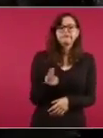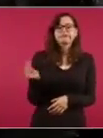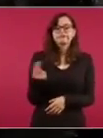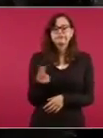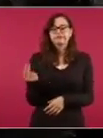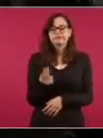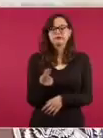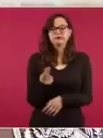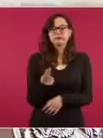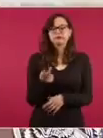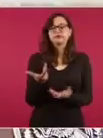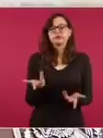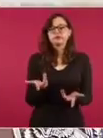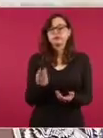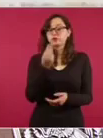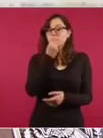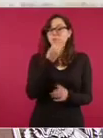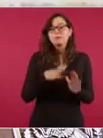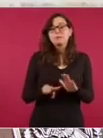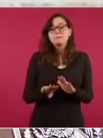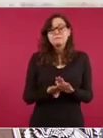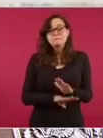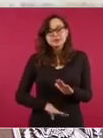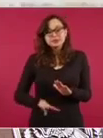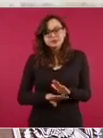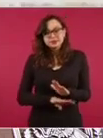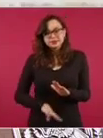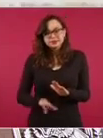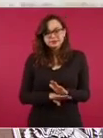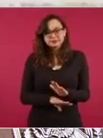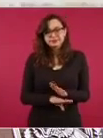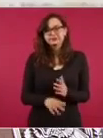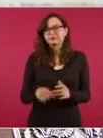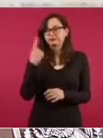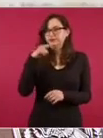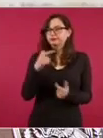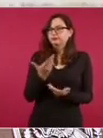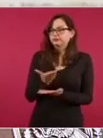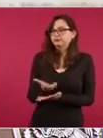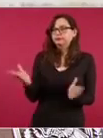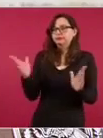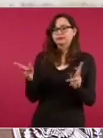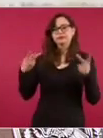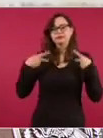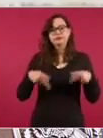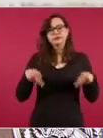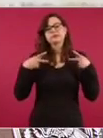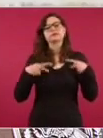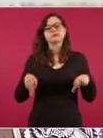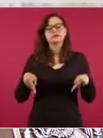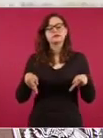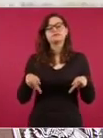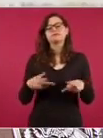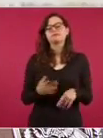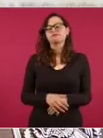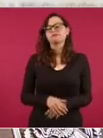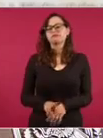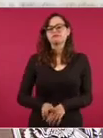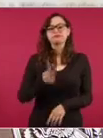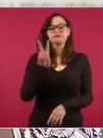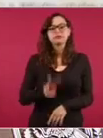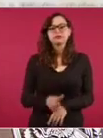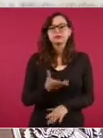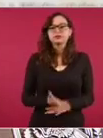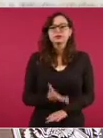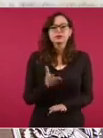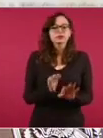los alimentos básicos para la gente. Es realmente muy